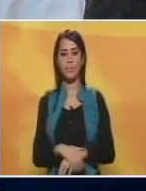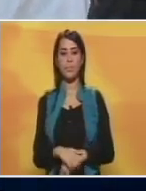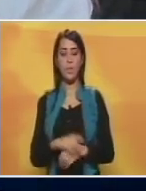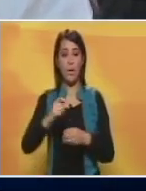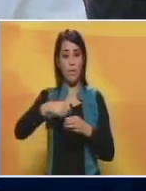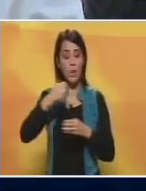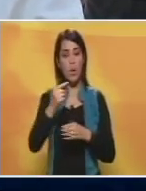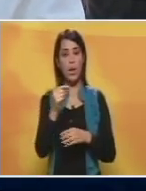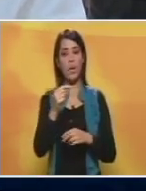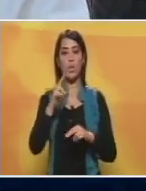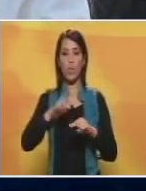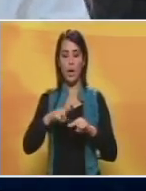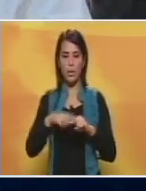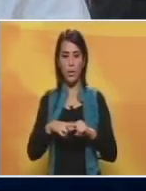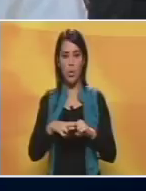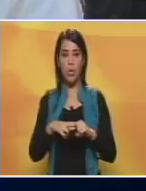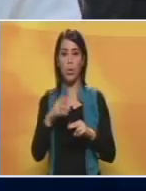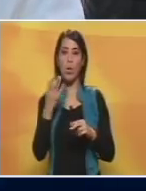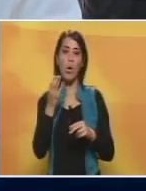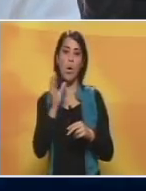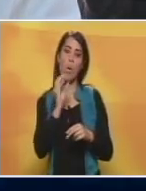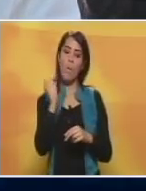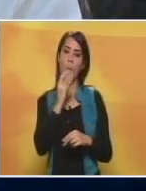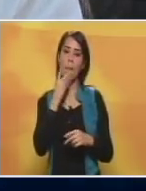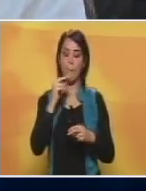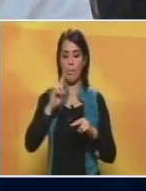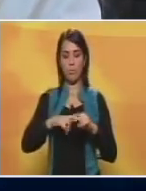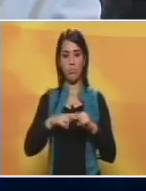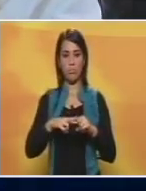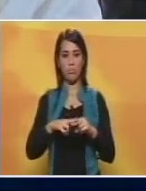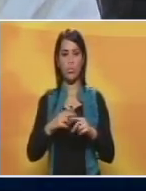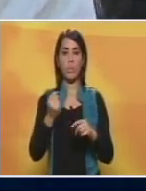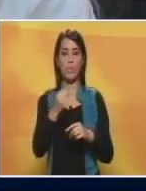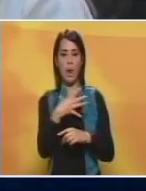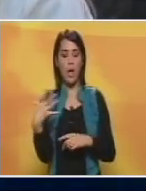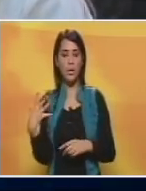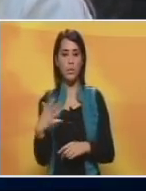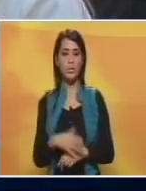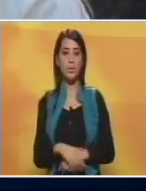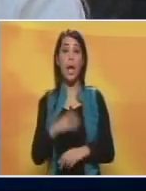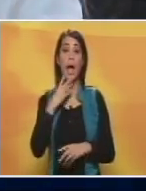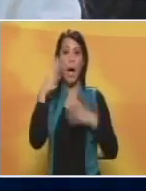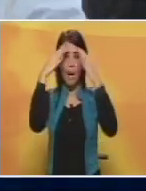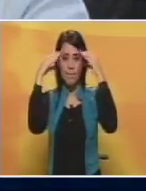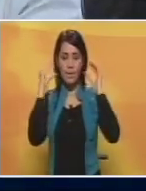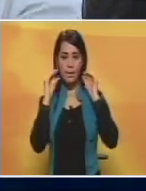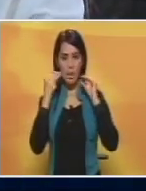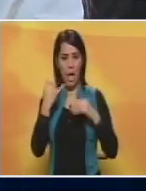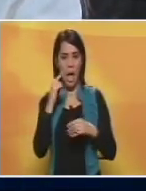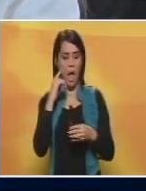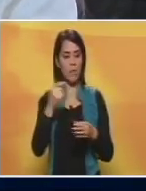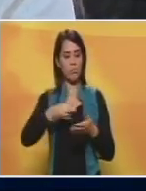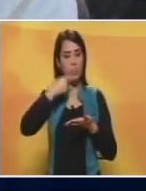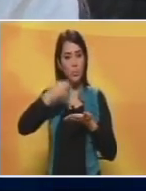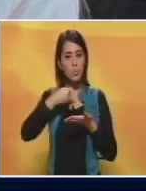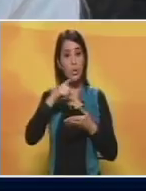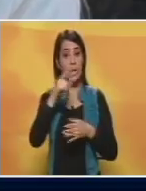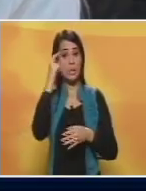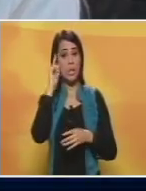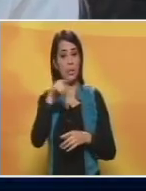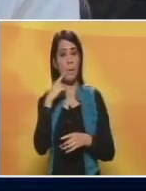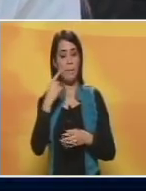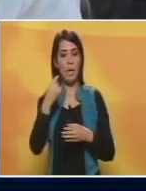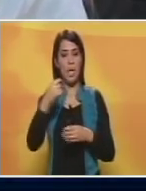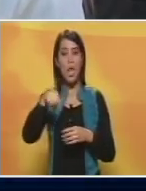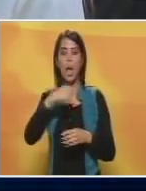arroz. Bueno, no tengo arroz, pero tengo avena, entonces me como un plato de frijoles y ese día hago un agua